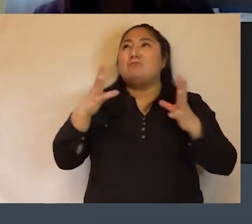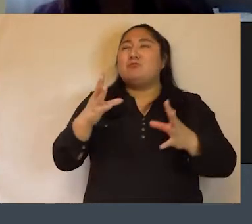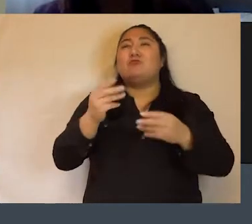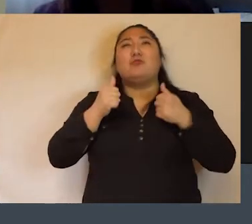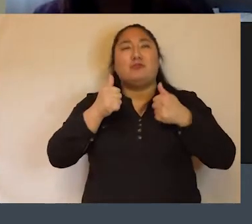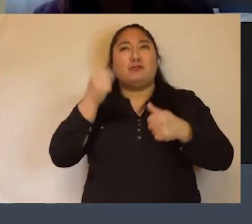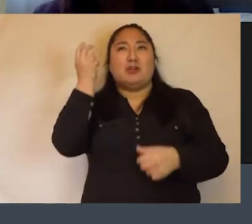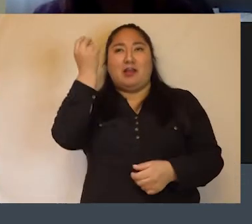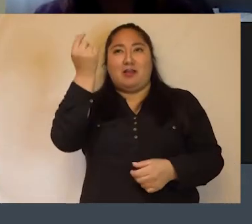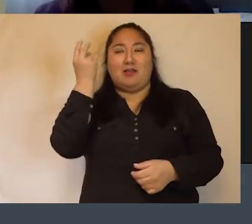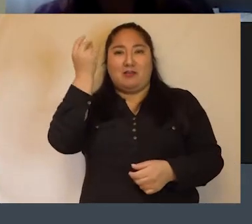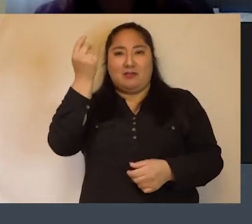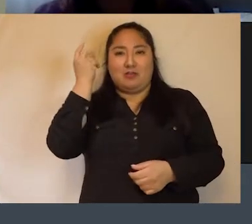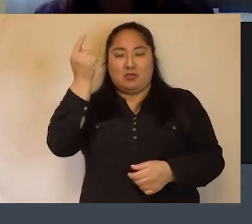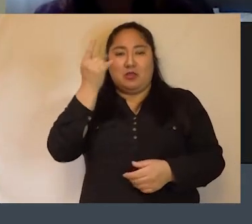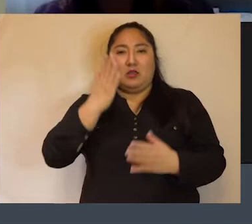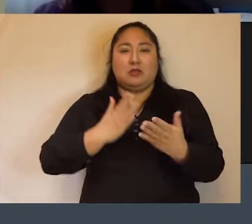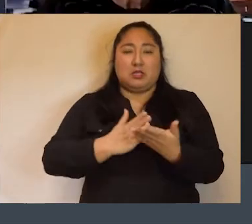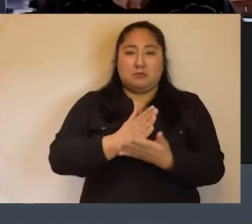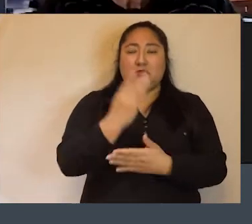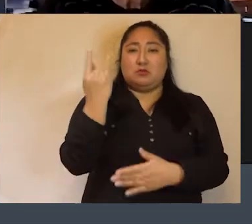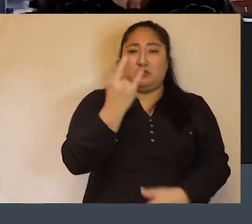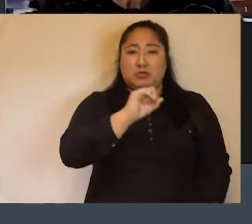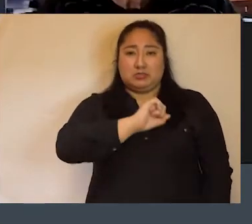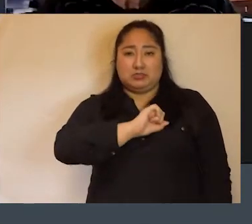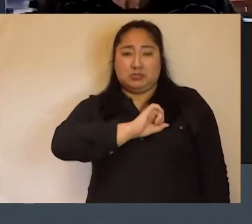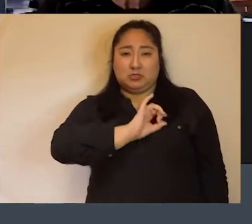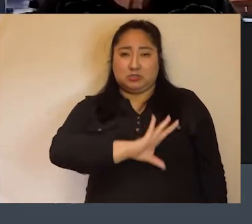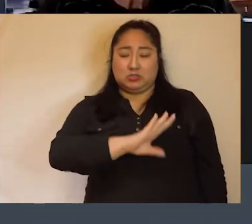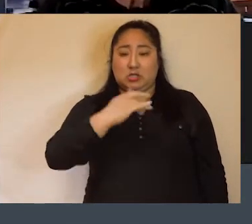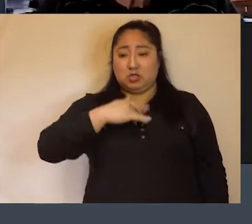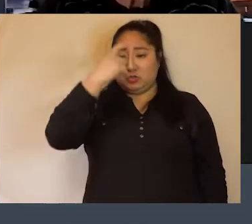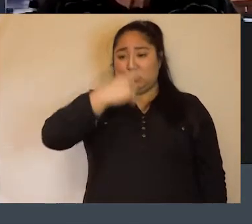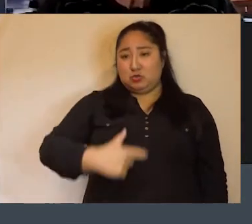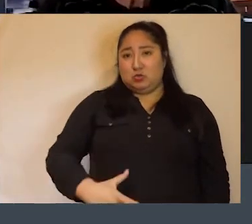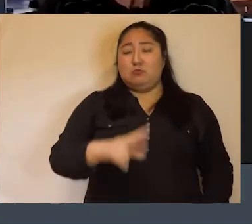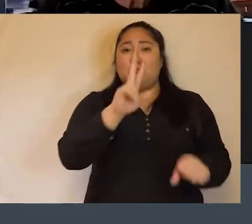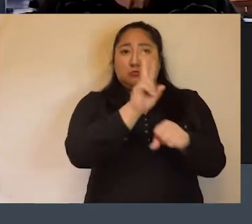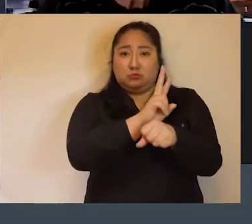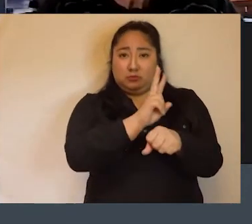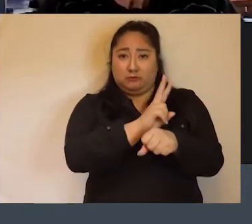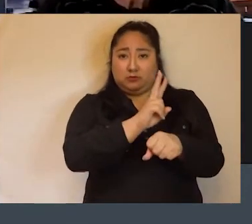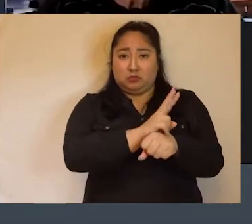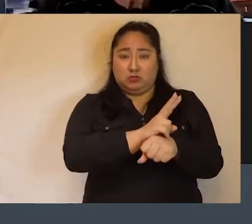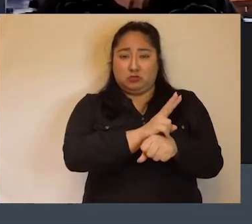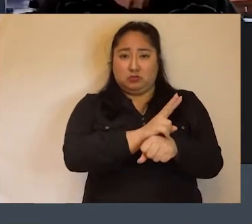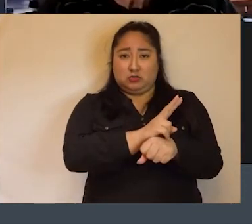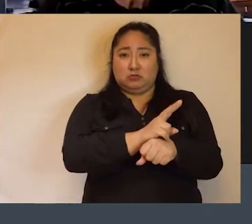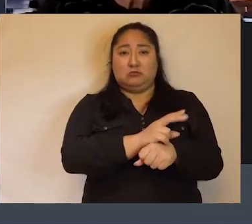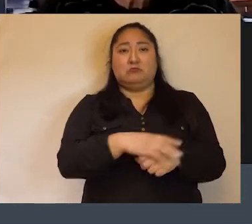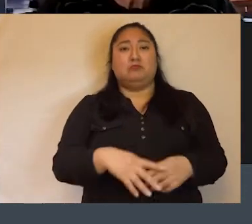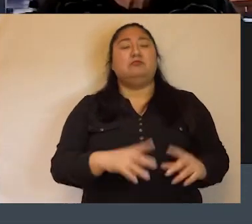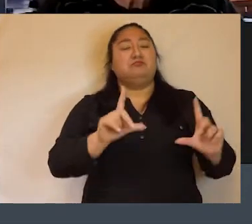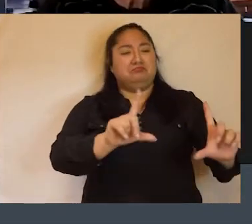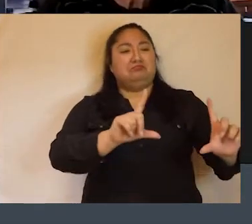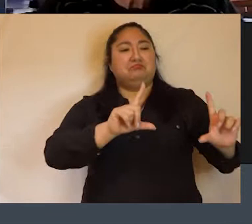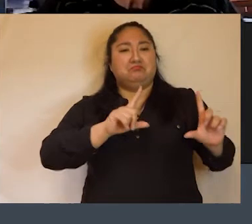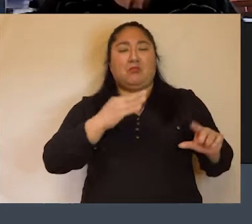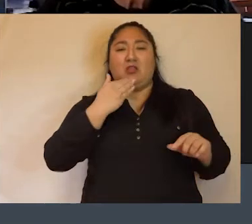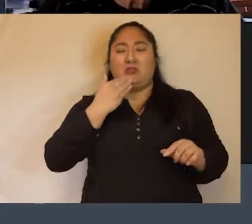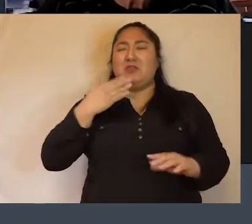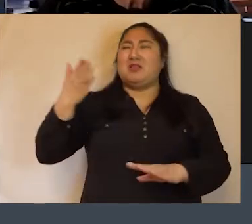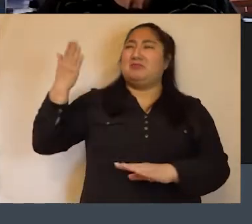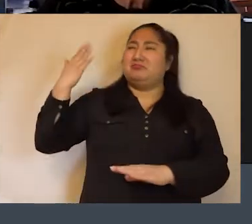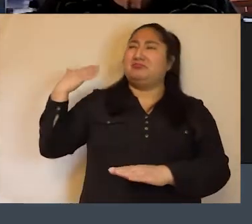me parece que es una muy buena iniciativa que está organizando la USACH. Yo soy profesor de la USACH, catedrático hace